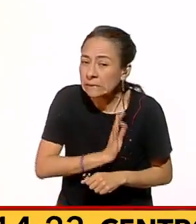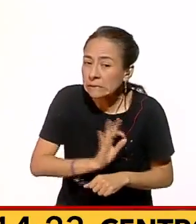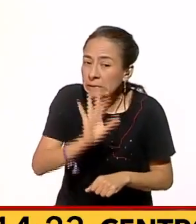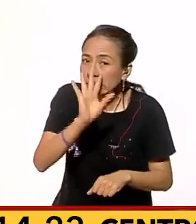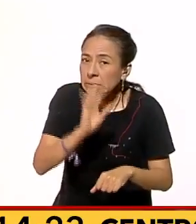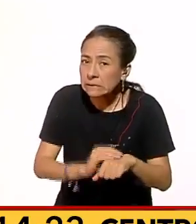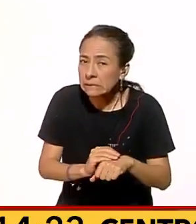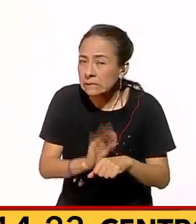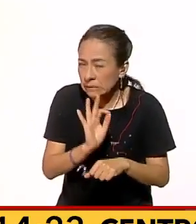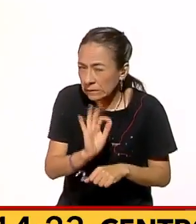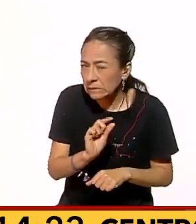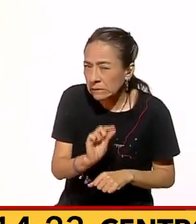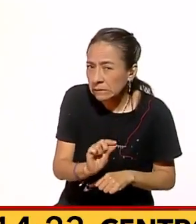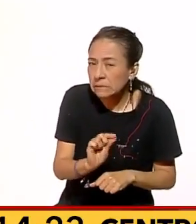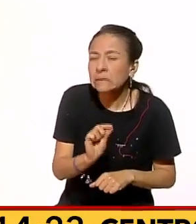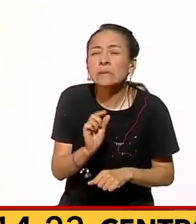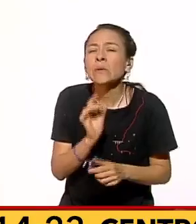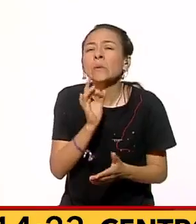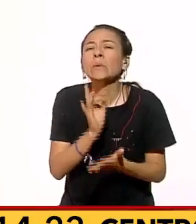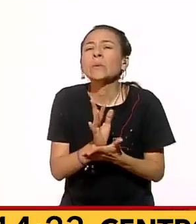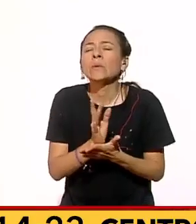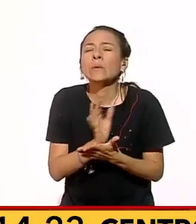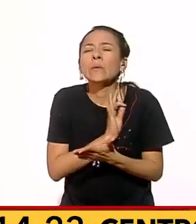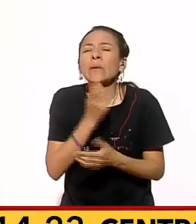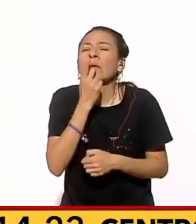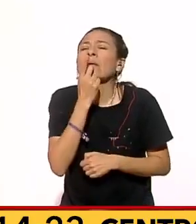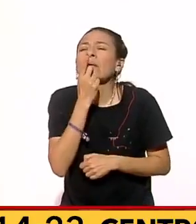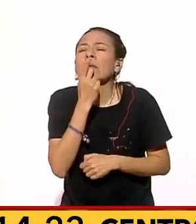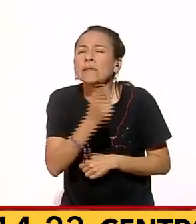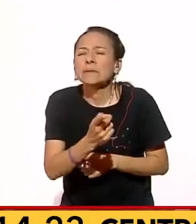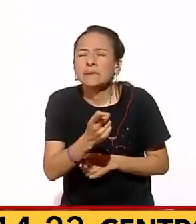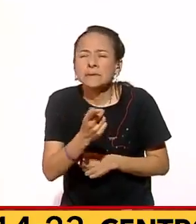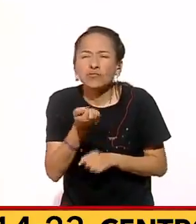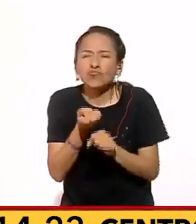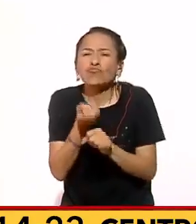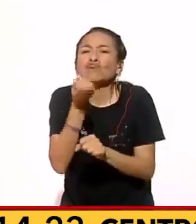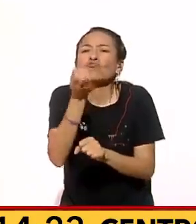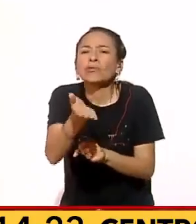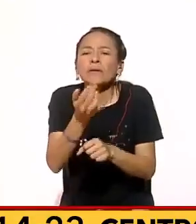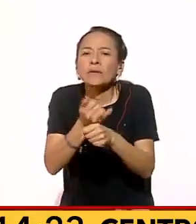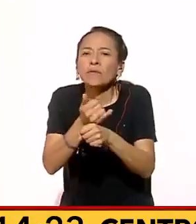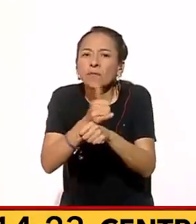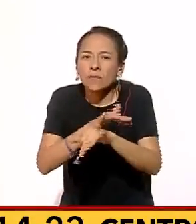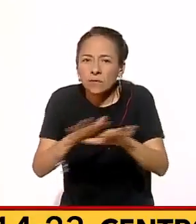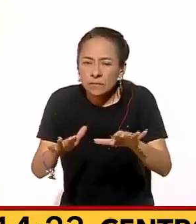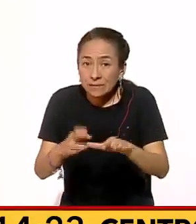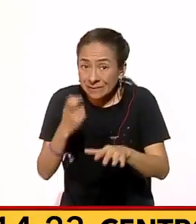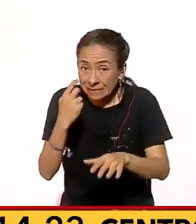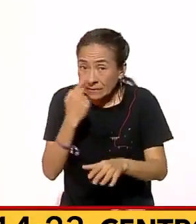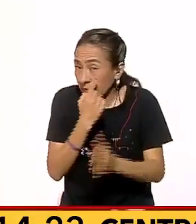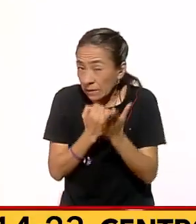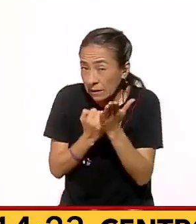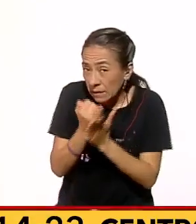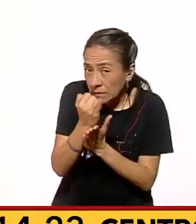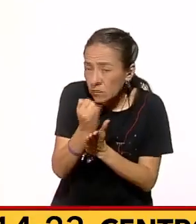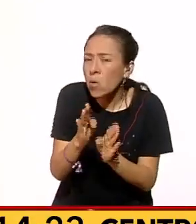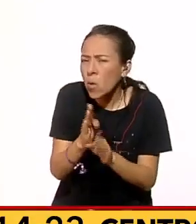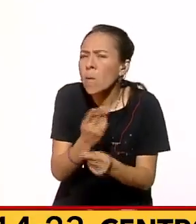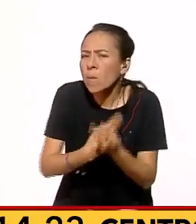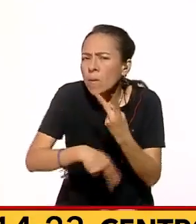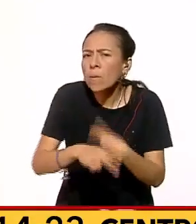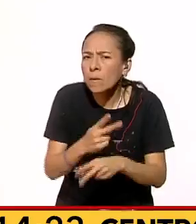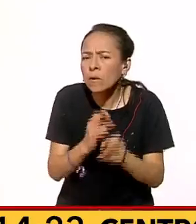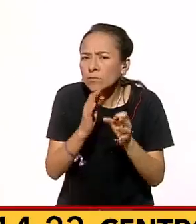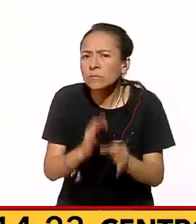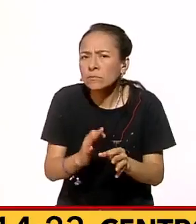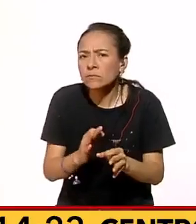permite, tendría simplemente que precisar un dato adicional. Sí. La decisión se tiene que tomar con base en